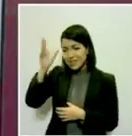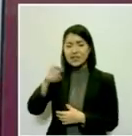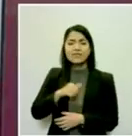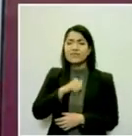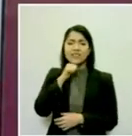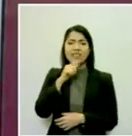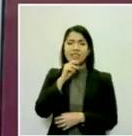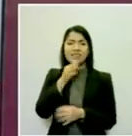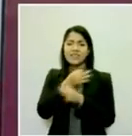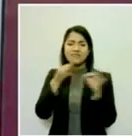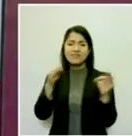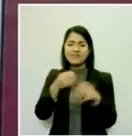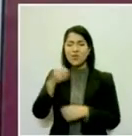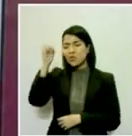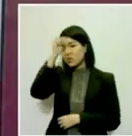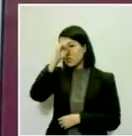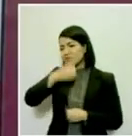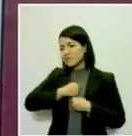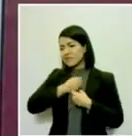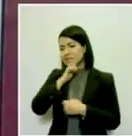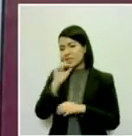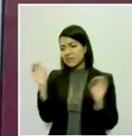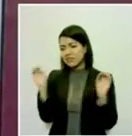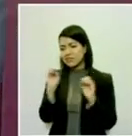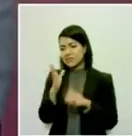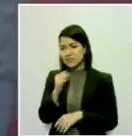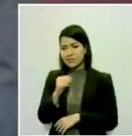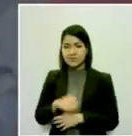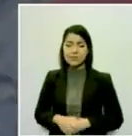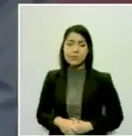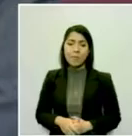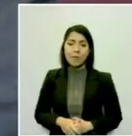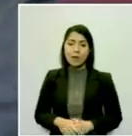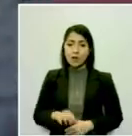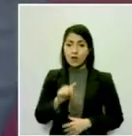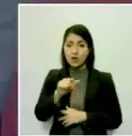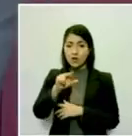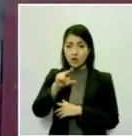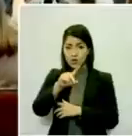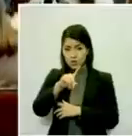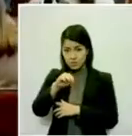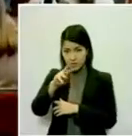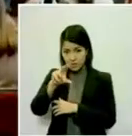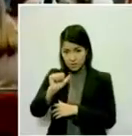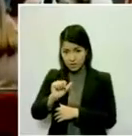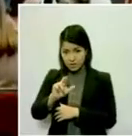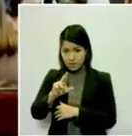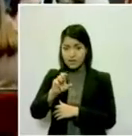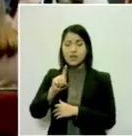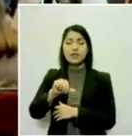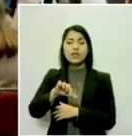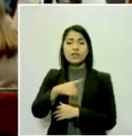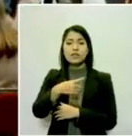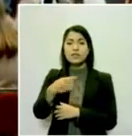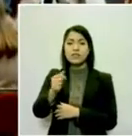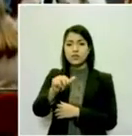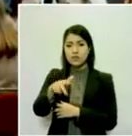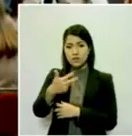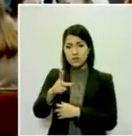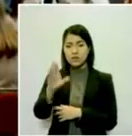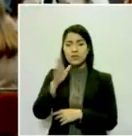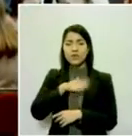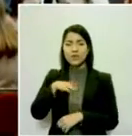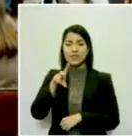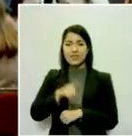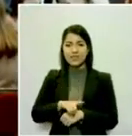comentarios. Ya lo dijimos. Adelante. La siguiente pregunta, Luz María Cervantes, Red 113. Buenos días,